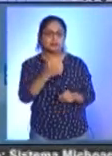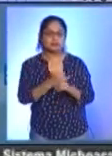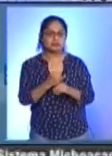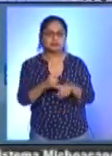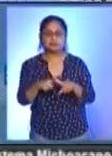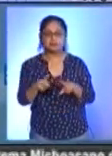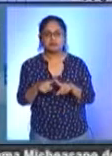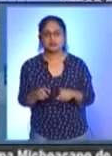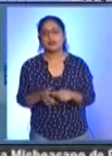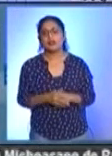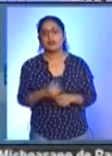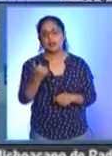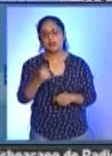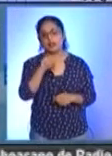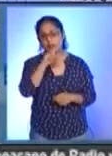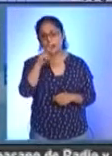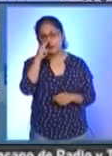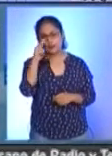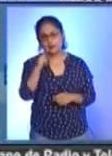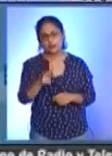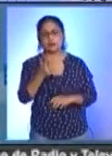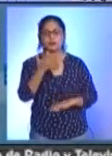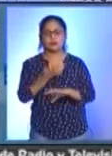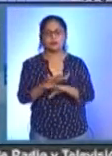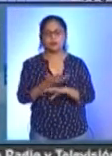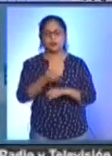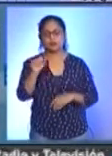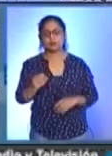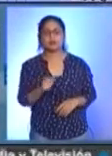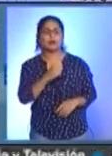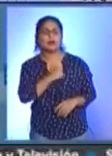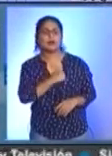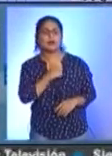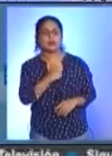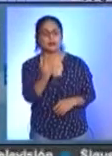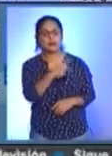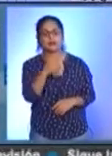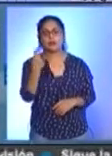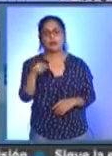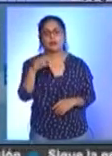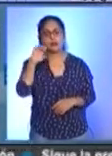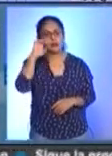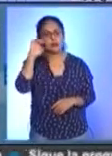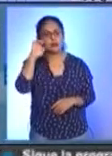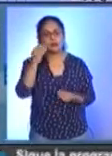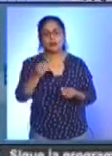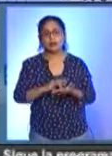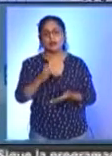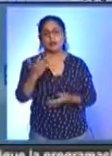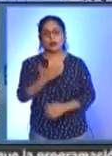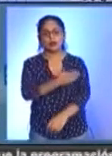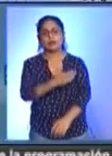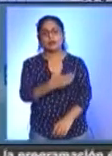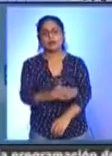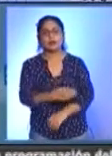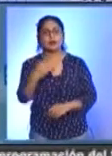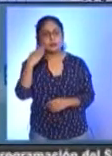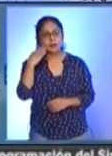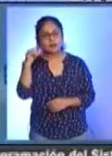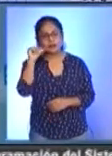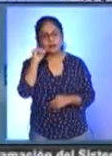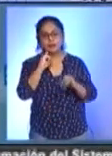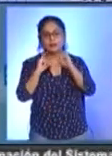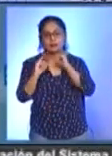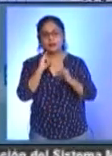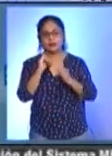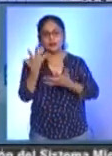televisión. Vía mexicanal en los Estados Unidos y al sur de Canadá. Mi nombre es Erick Serpa. Agradezco a mi compañera Marta Almansa,